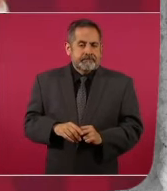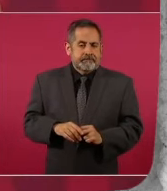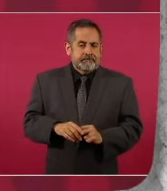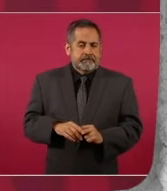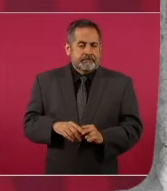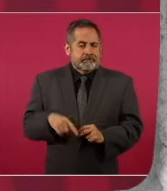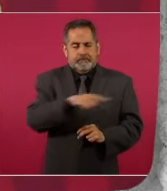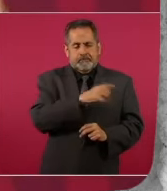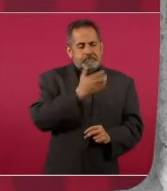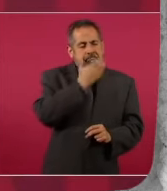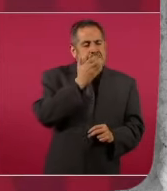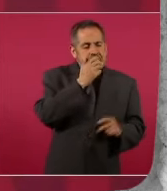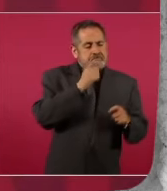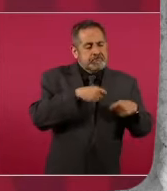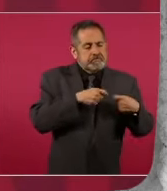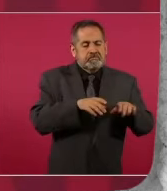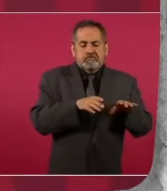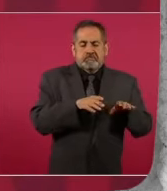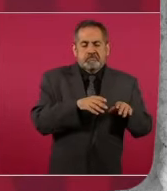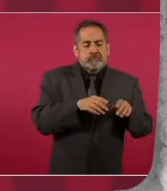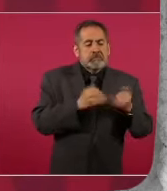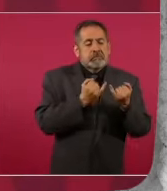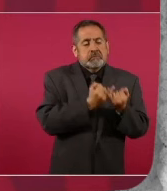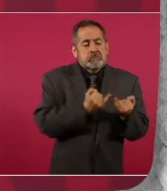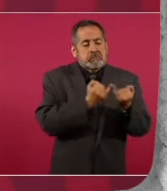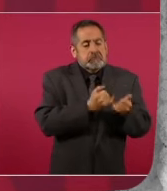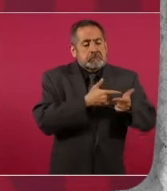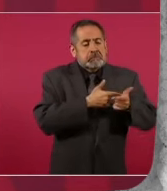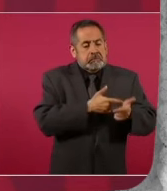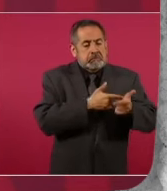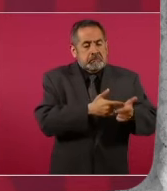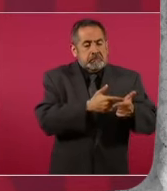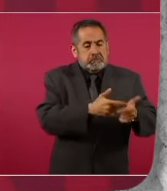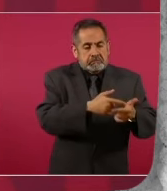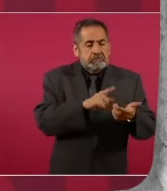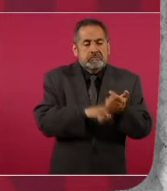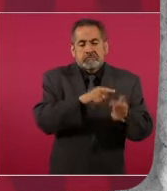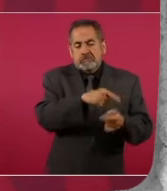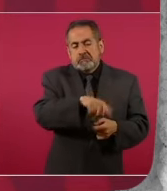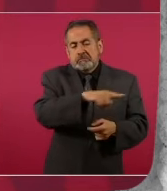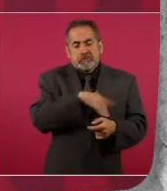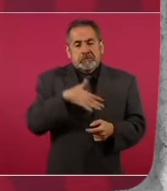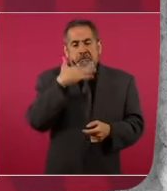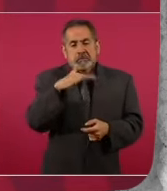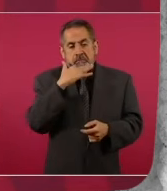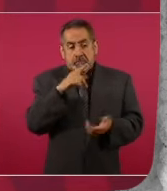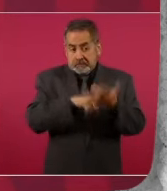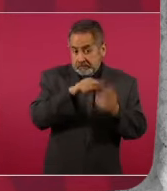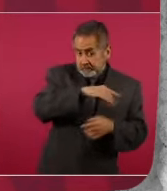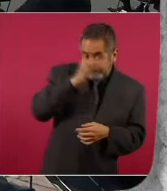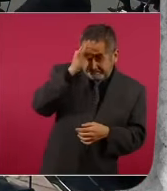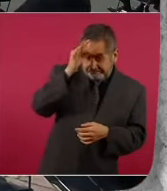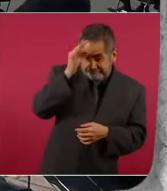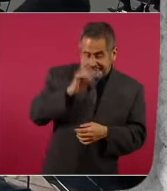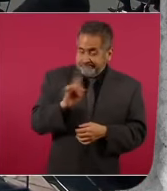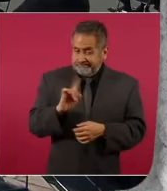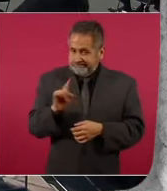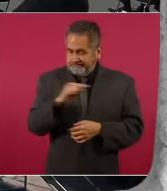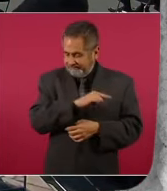son conservadores y corruptos, pero no son tontos.